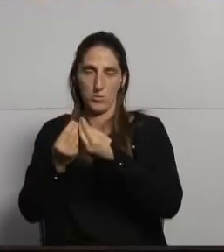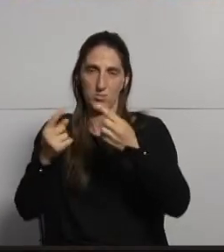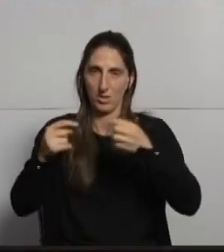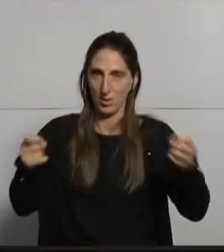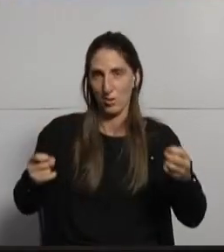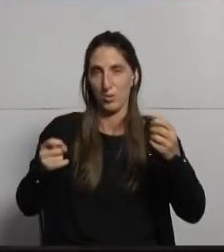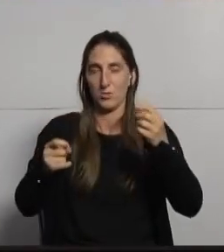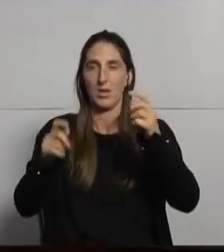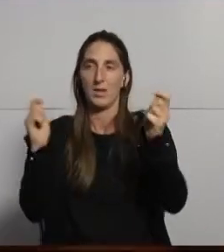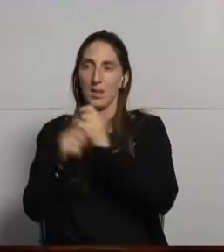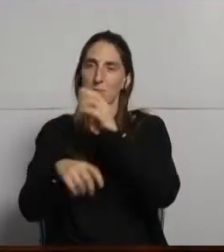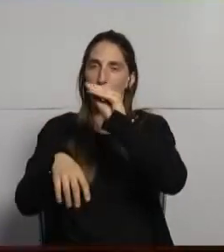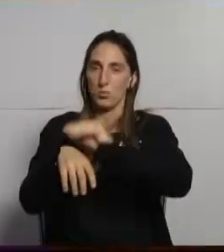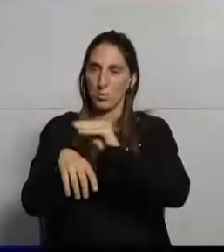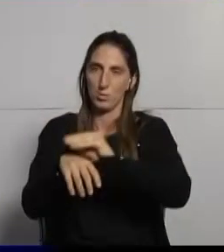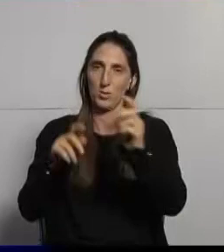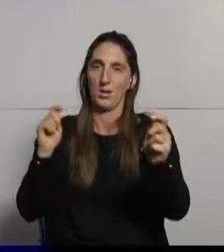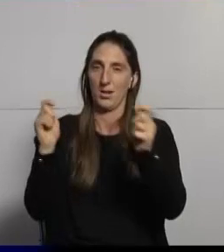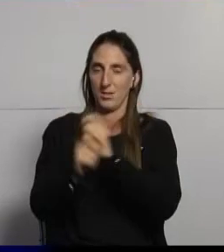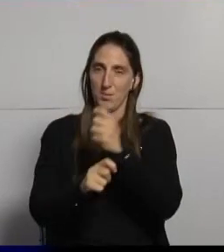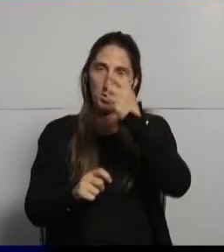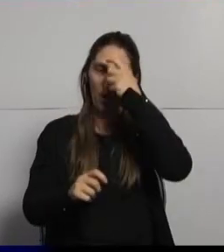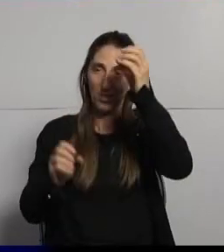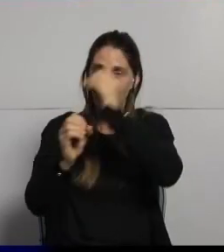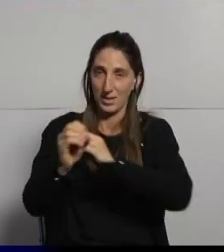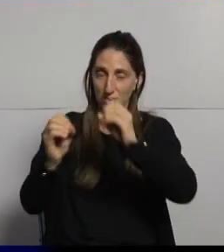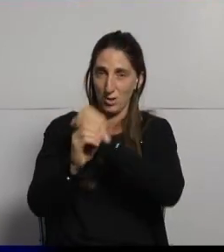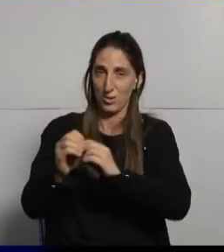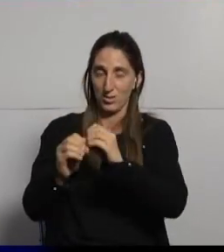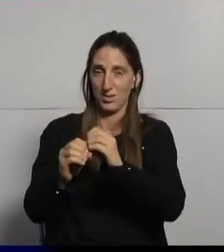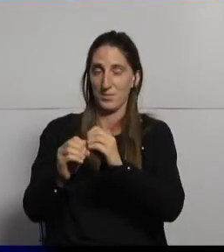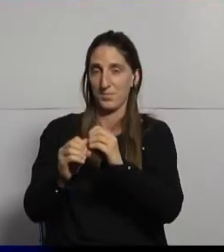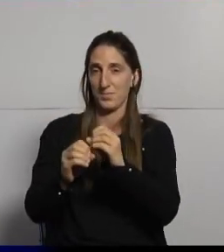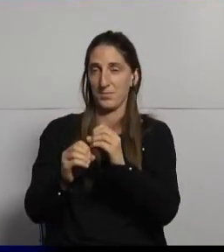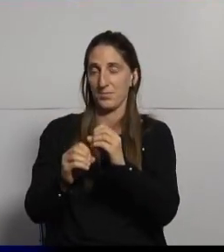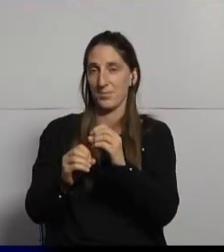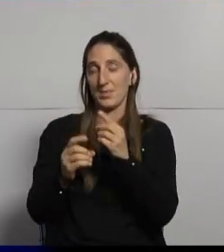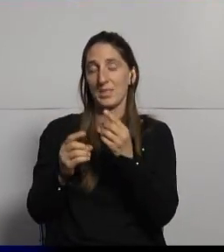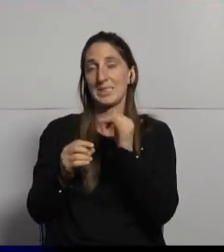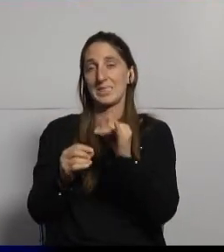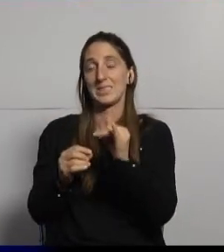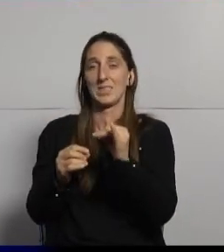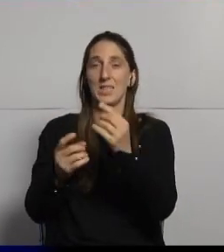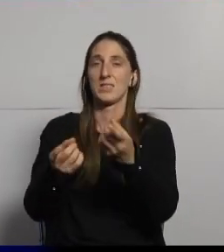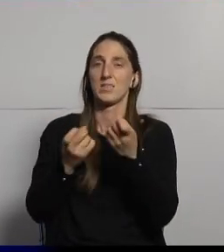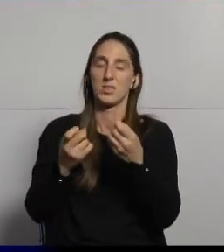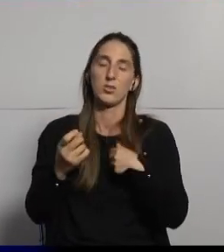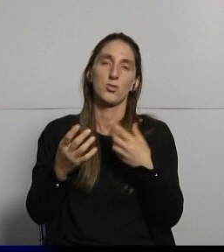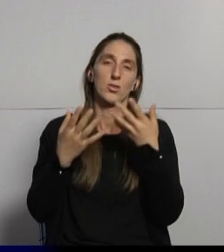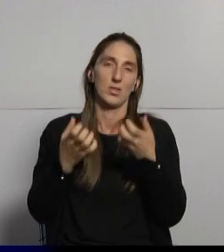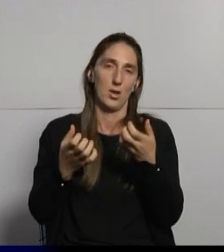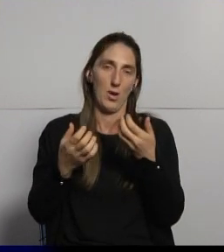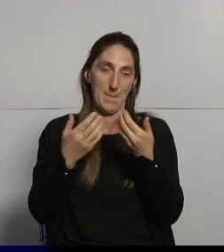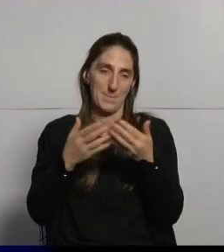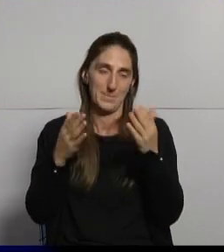cambio cultural, un cambio de metodología, un cambio de tecnología, lo que sí es necesario es que si yo quiero empezar